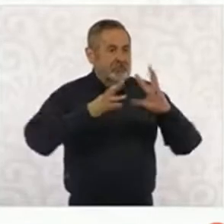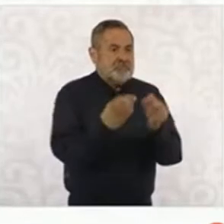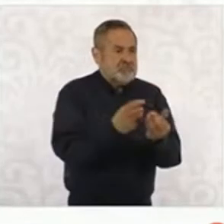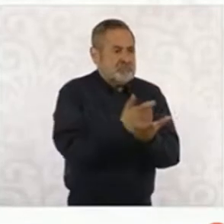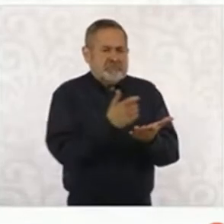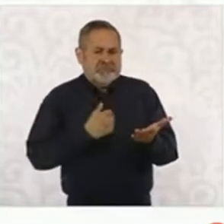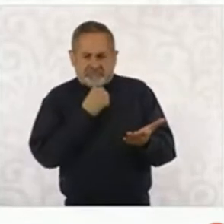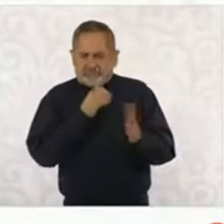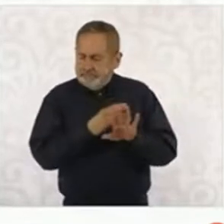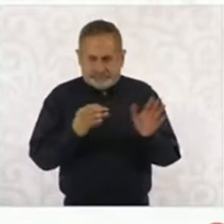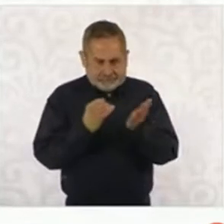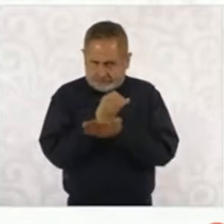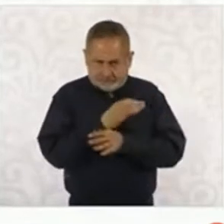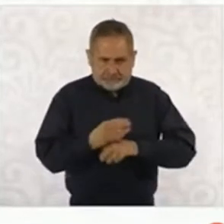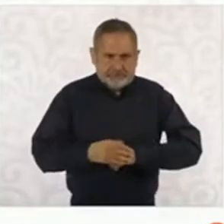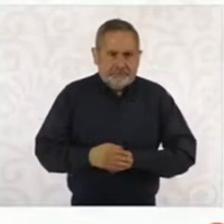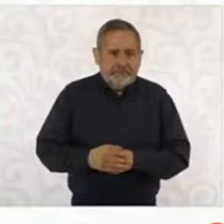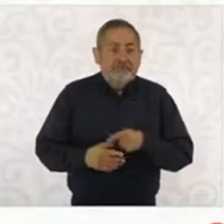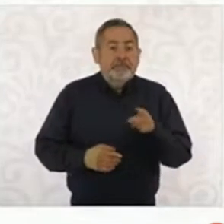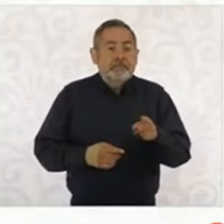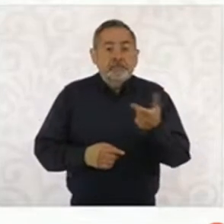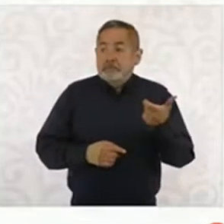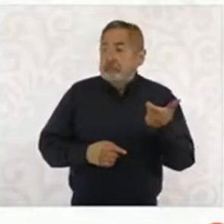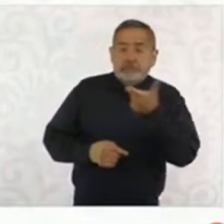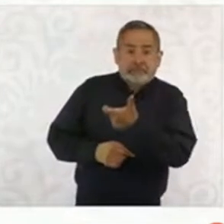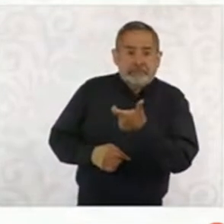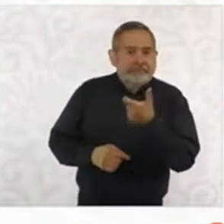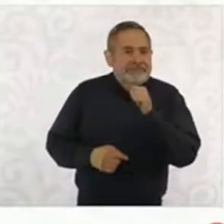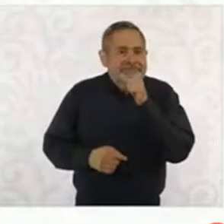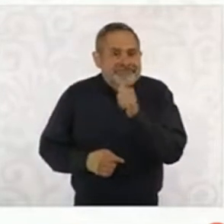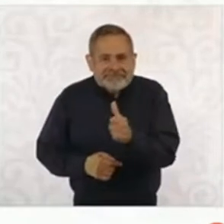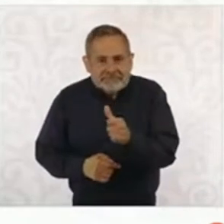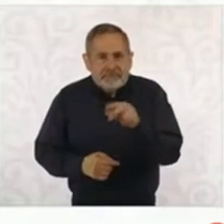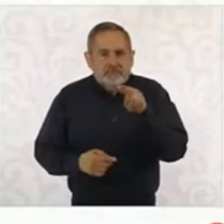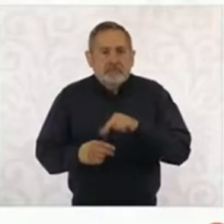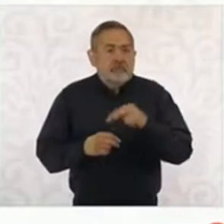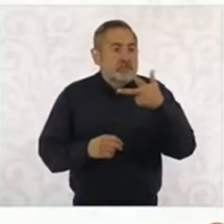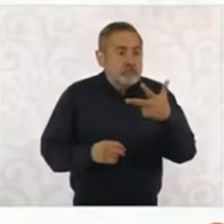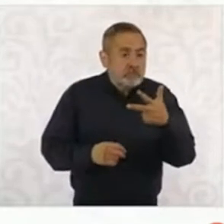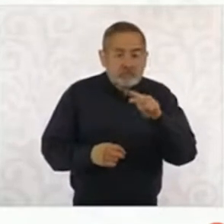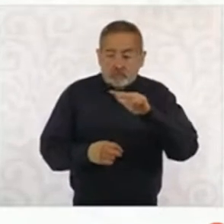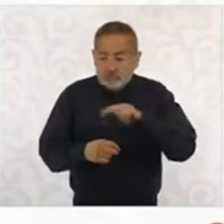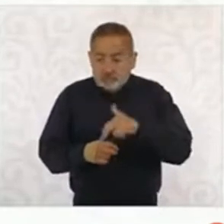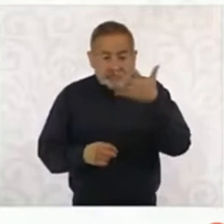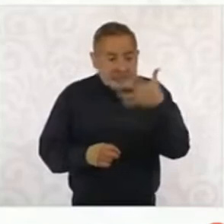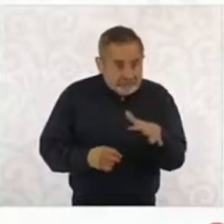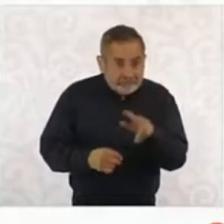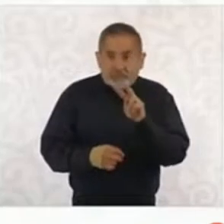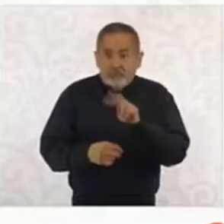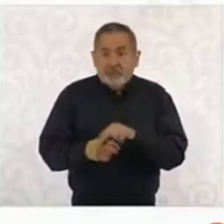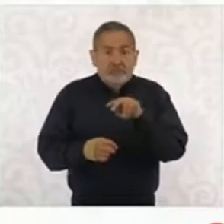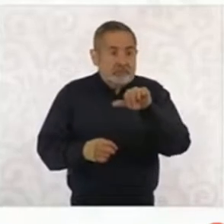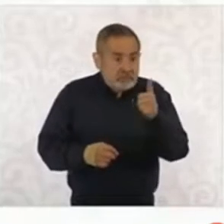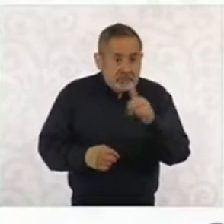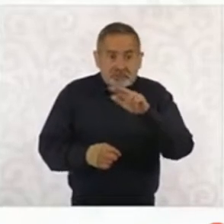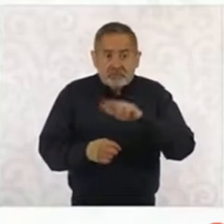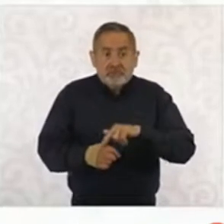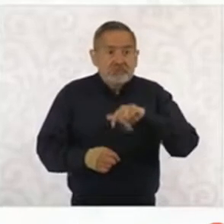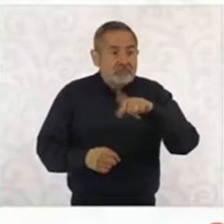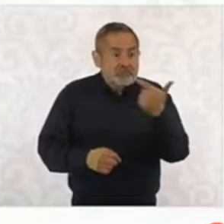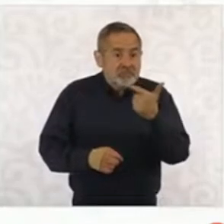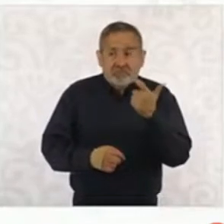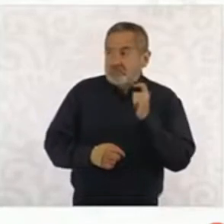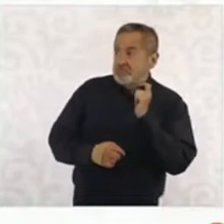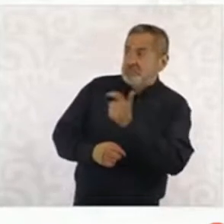Se habían juntado los ejercicios sin pagar, 2008, 2010, 2011 y 2012. Y